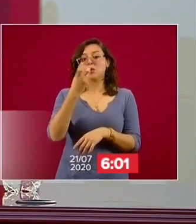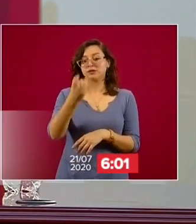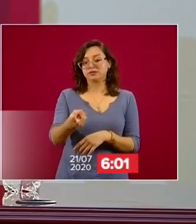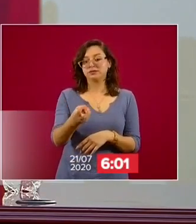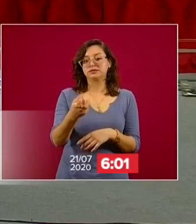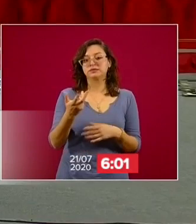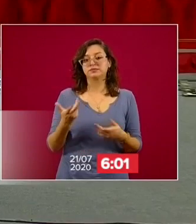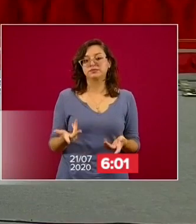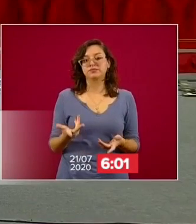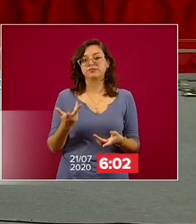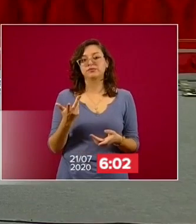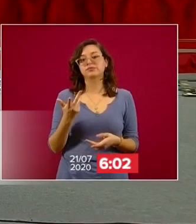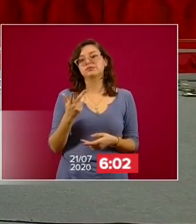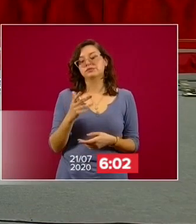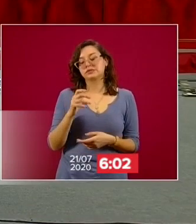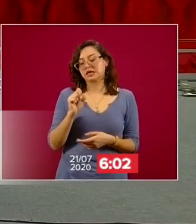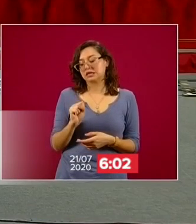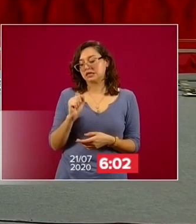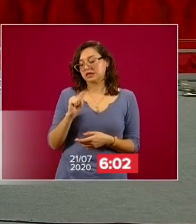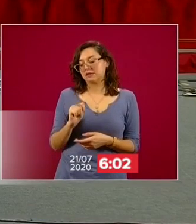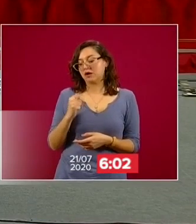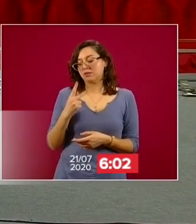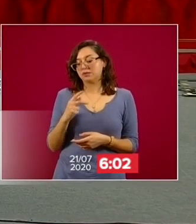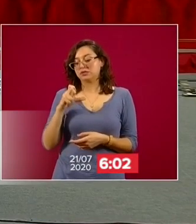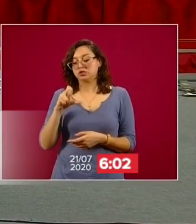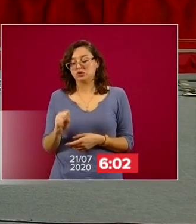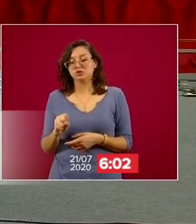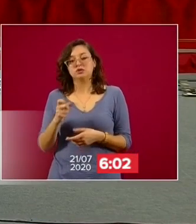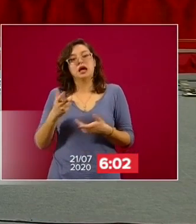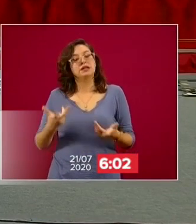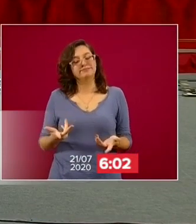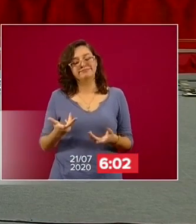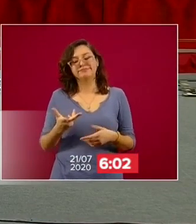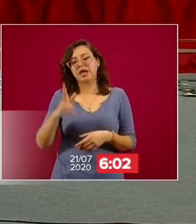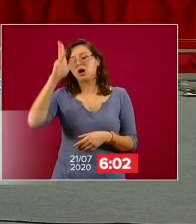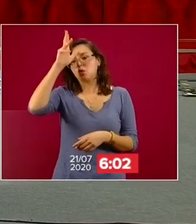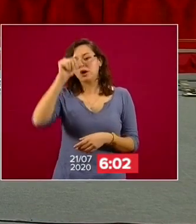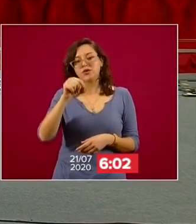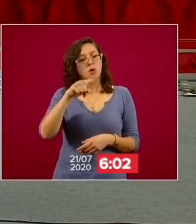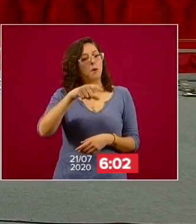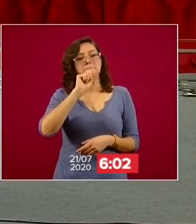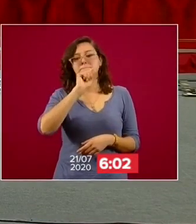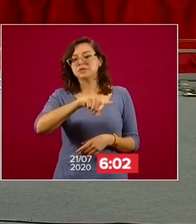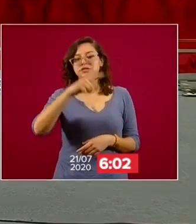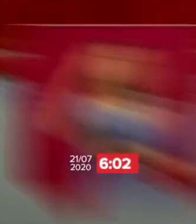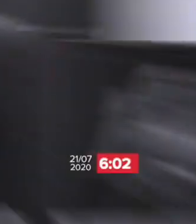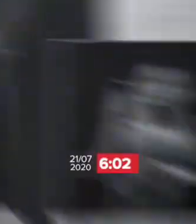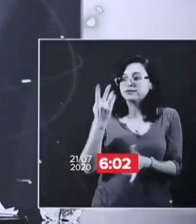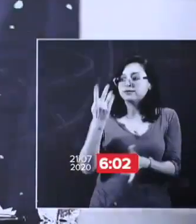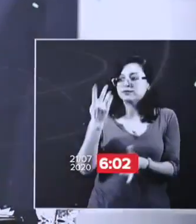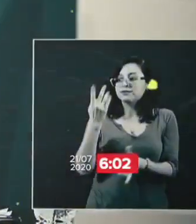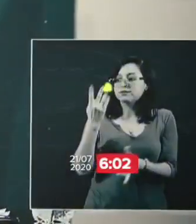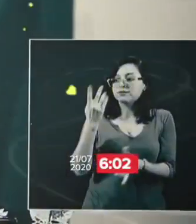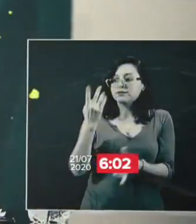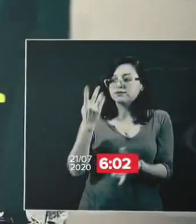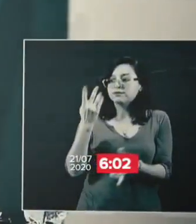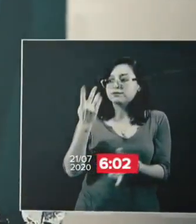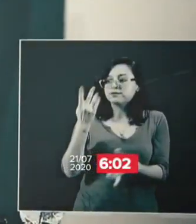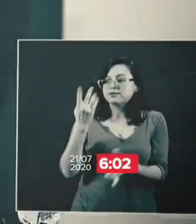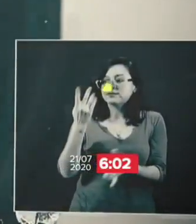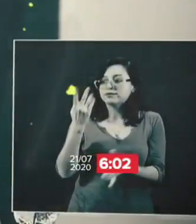reconociendo las directivas actuales hasta en tanto existan condiciones de realizar las asambleas. Gracias por